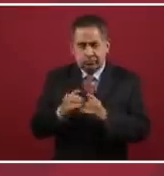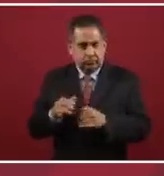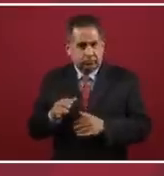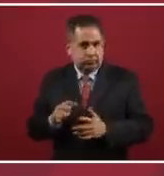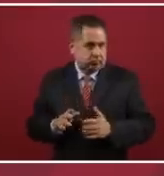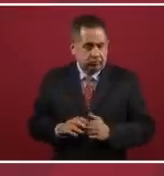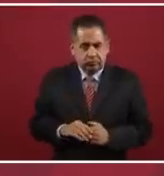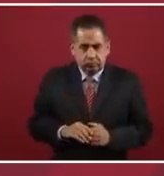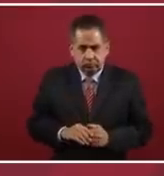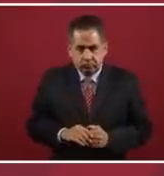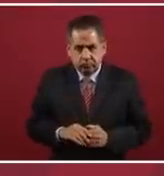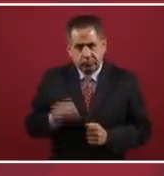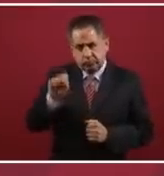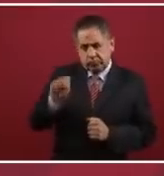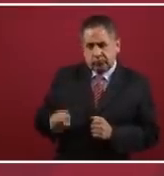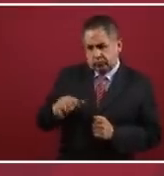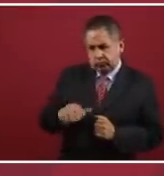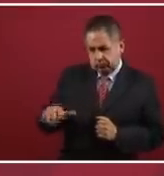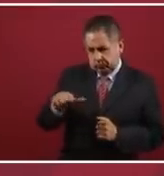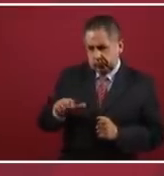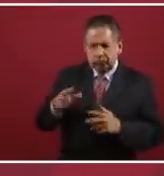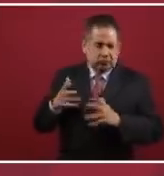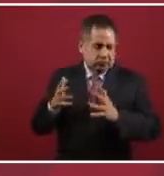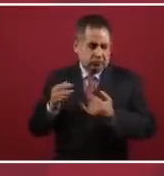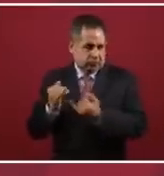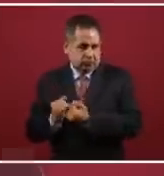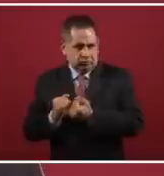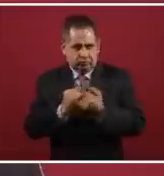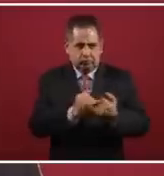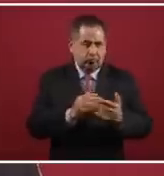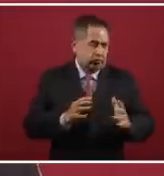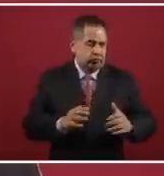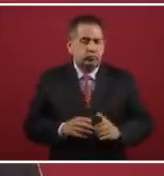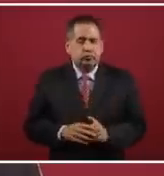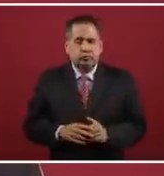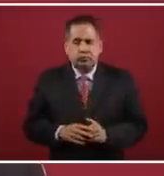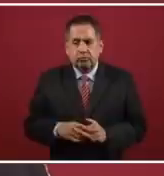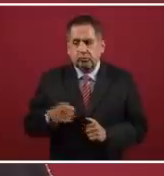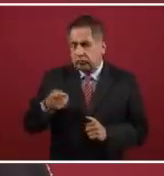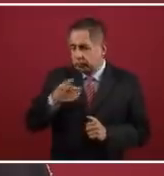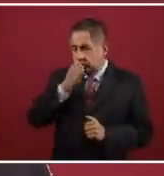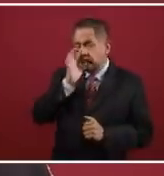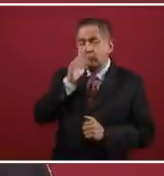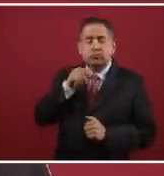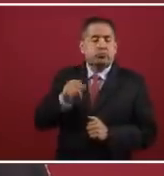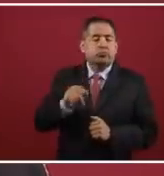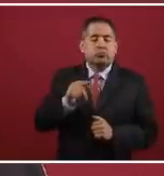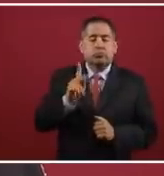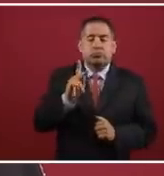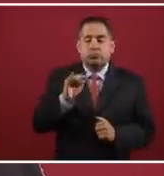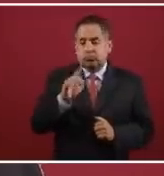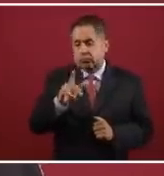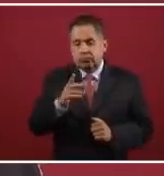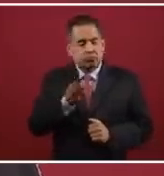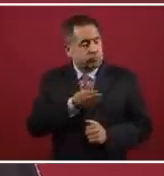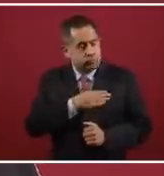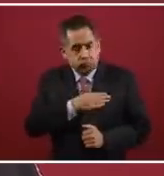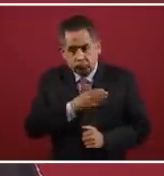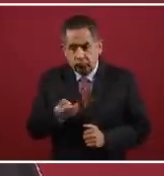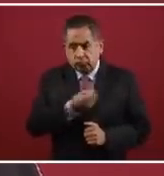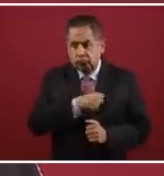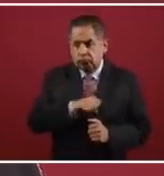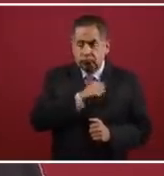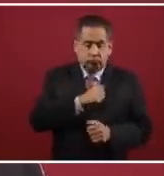del sur-sureste. Es una bebida fundamental,